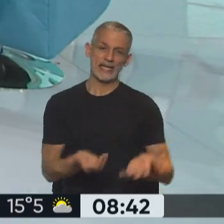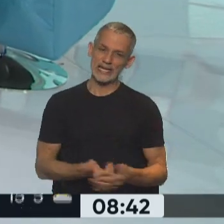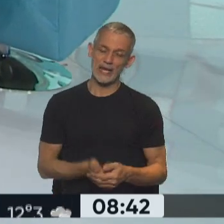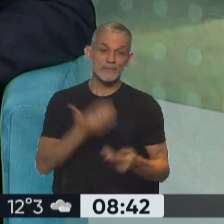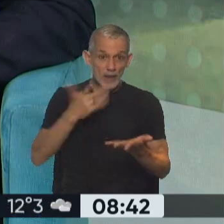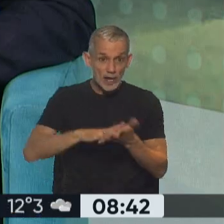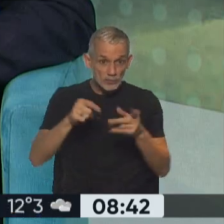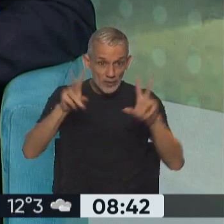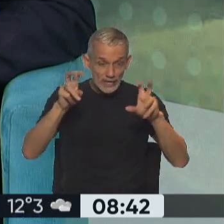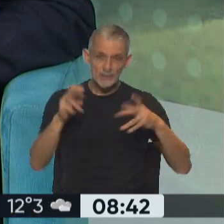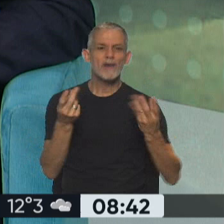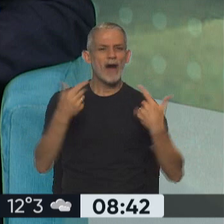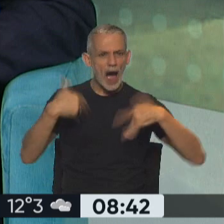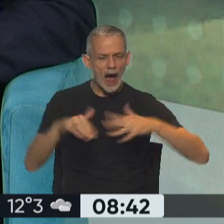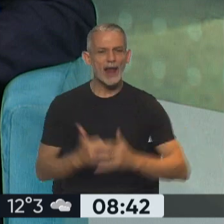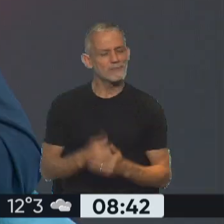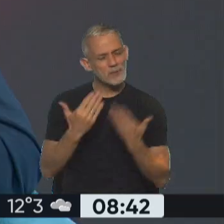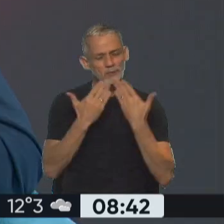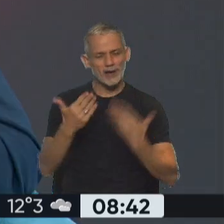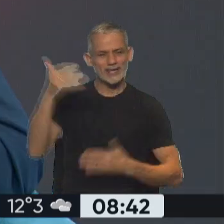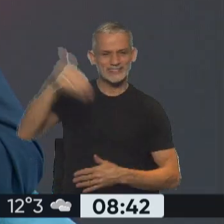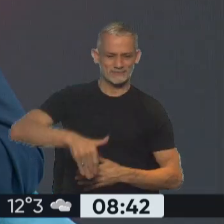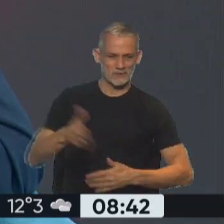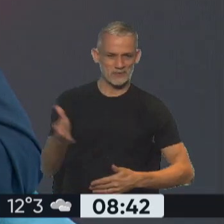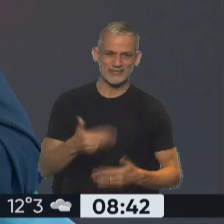y hablar de todo esto, que vale la pena. Muchas gracias, Santiago. No, gracias a ustedes. Gracias.